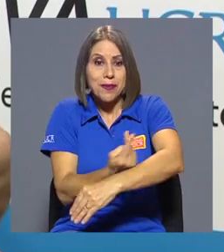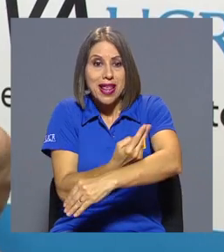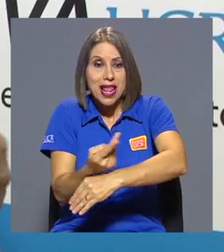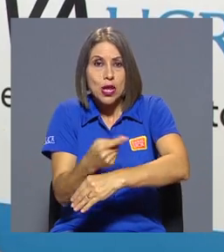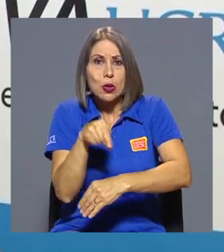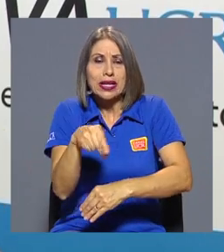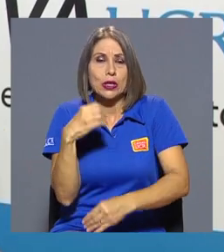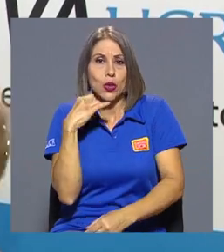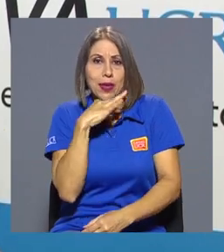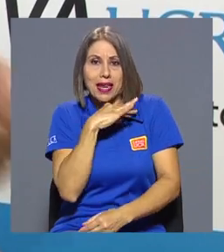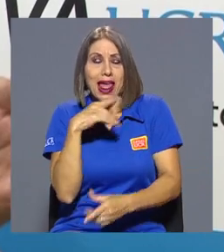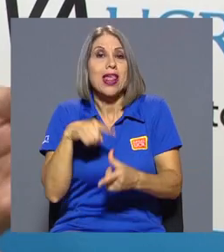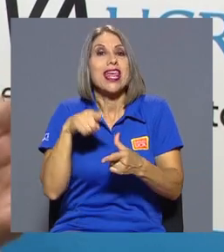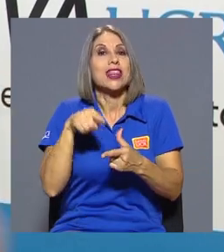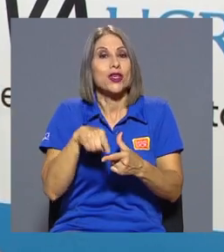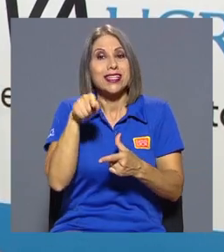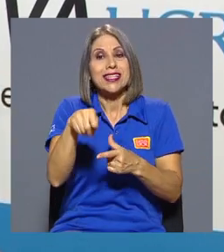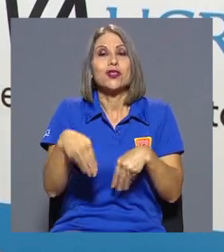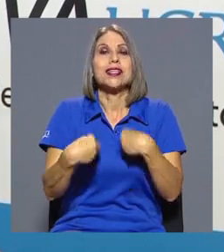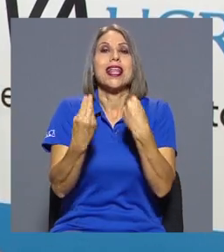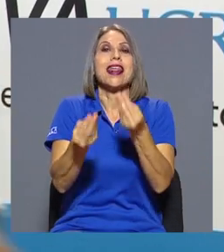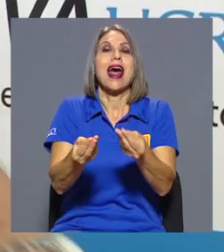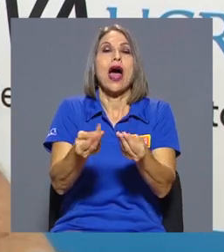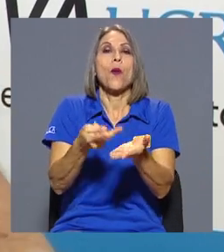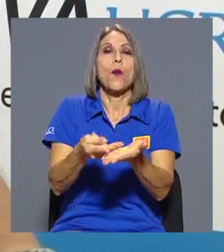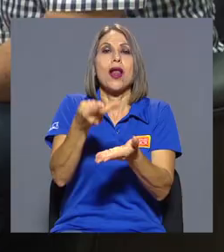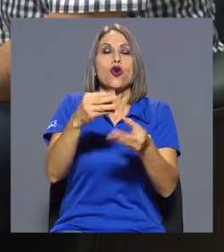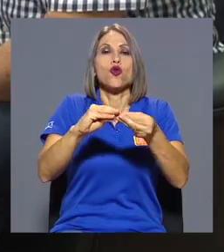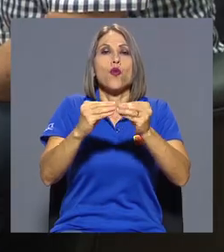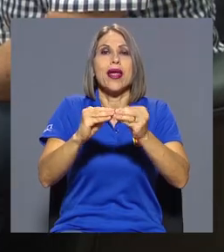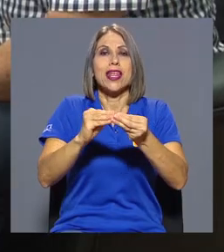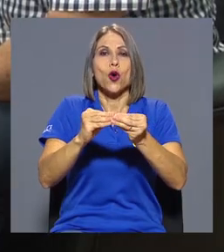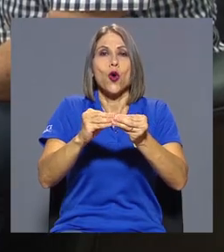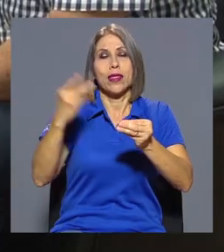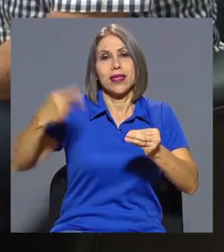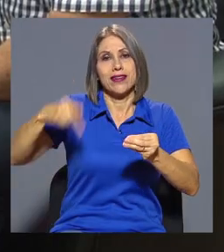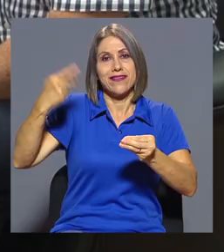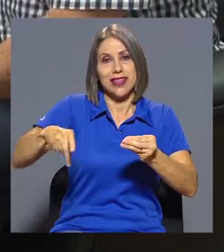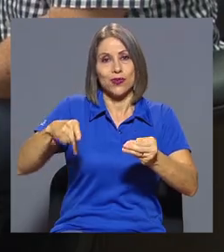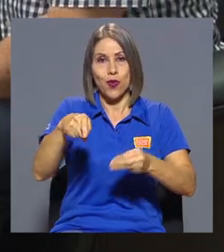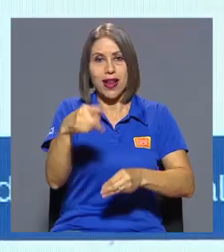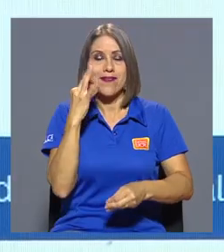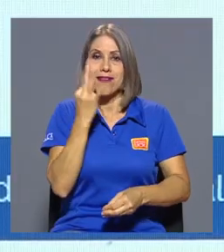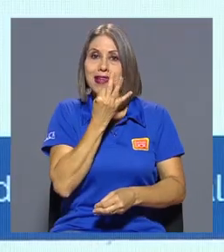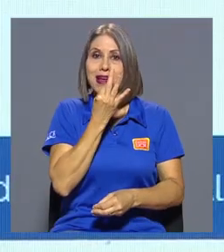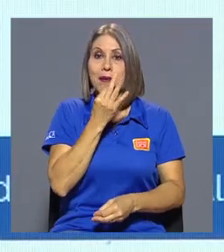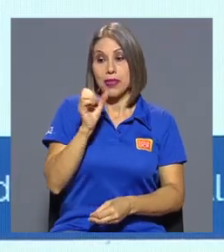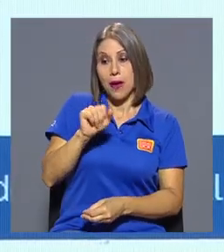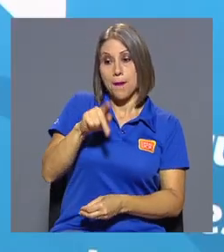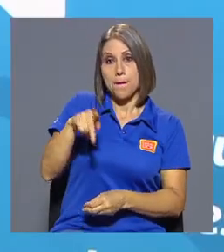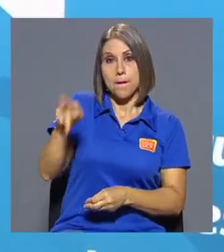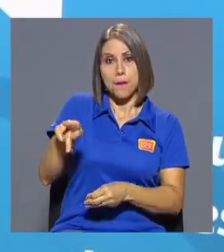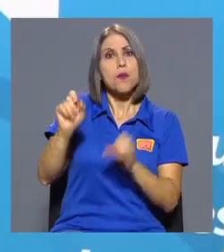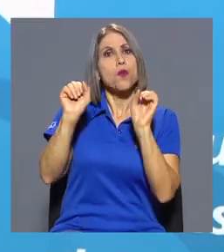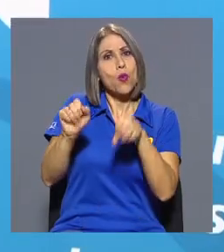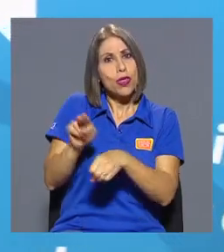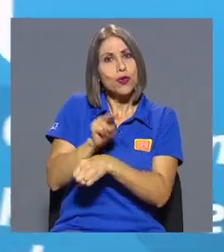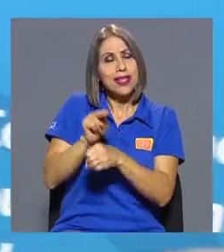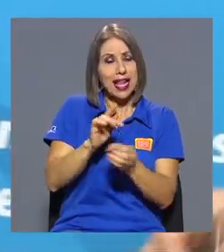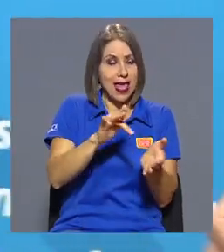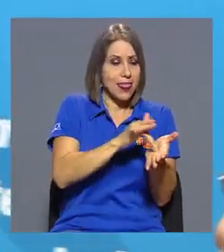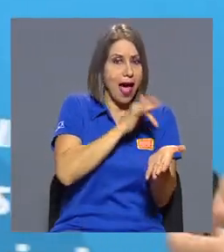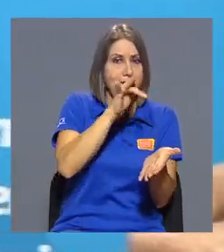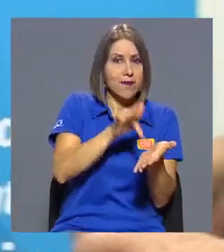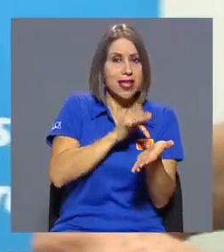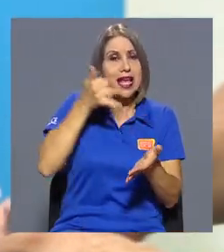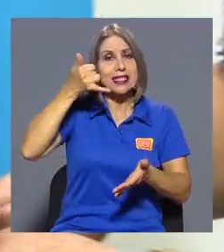eso es lo que hace la herramienta, darle un valor numérico de riesgo a la finca. La herramienta puede ser utilizada desde una